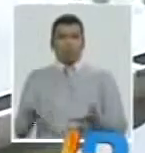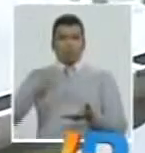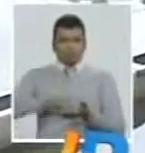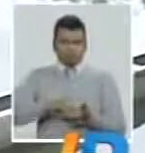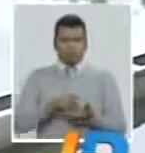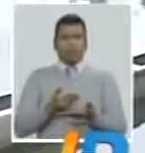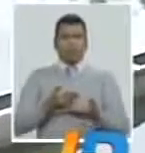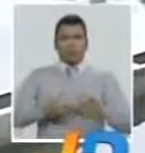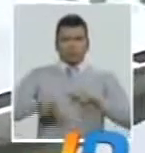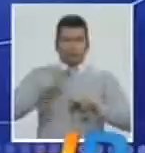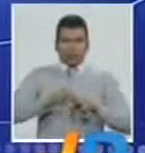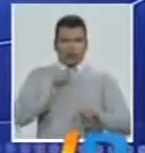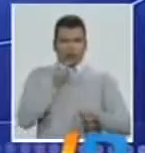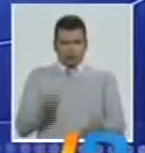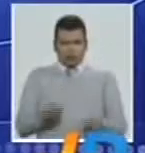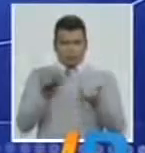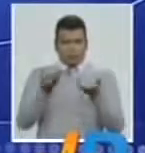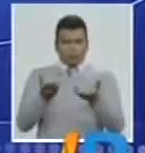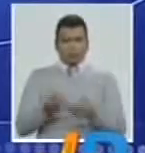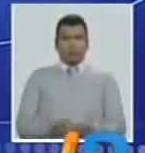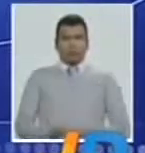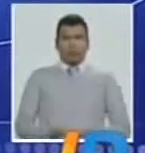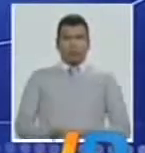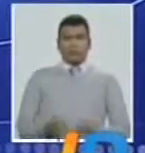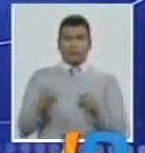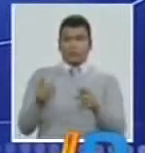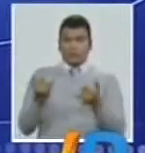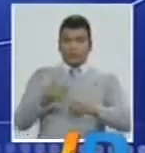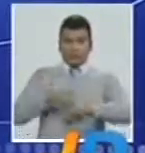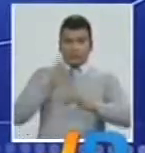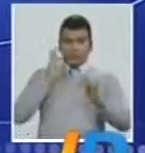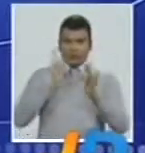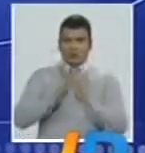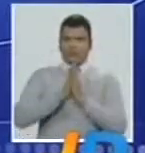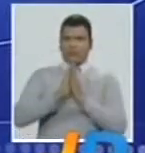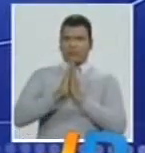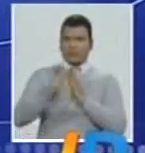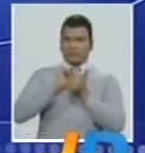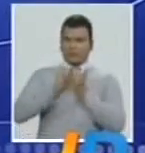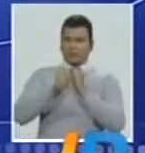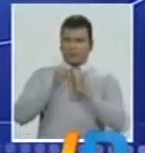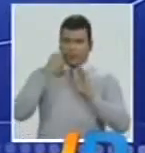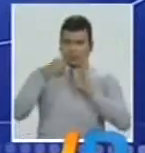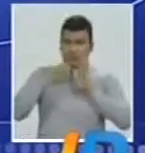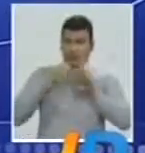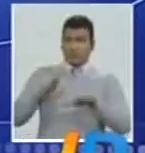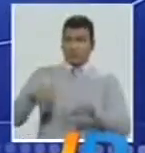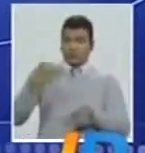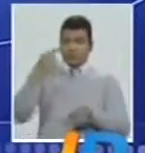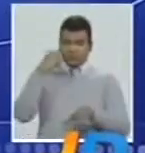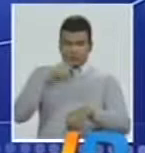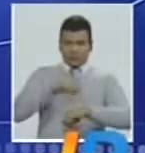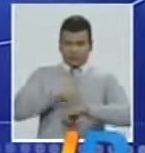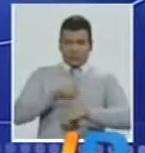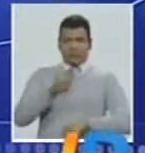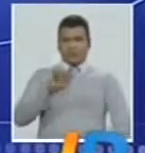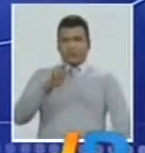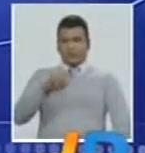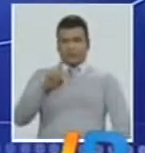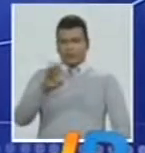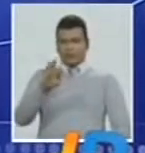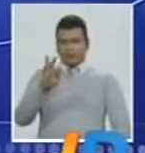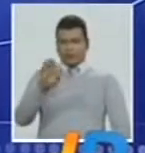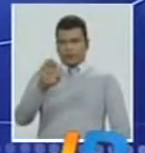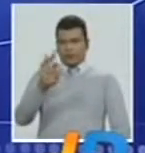normalizado en estos sectores. Llegó el momento de conocer un avance de la información deportiva con Jaime Orlando Dinas y después el minuto fin de TER.